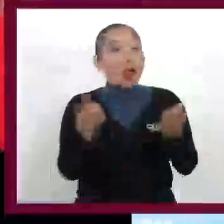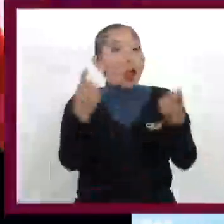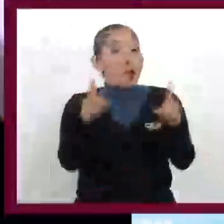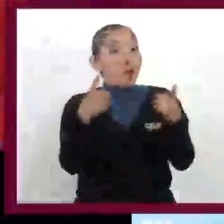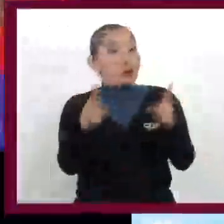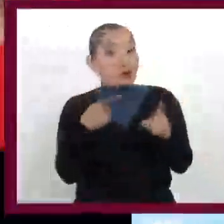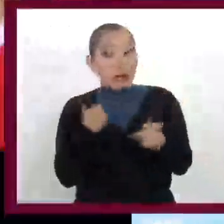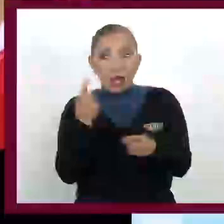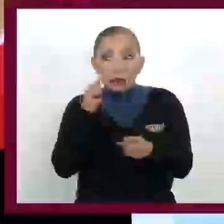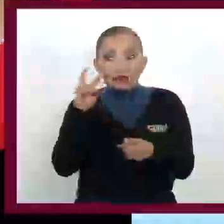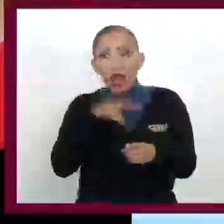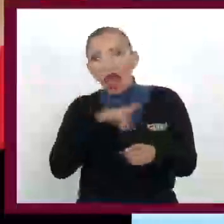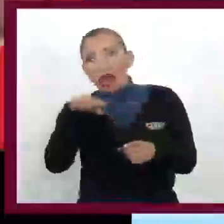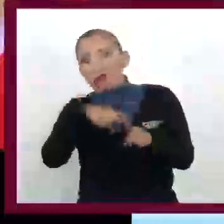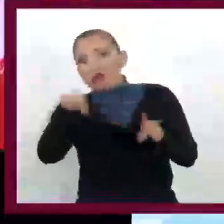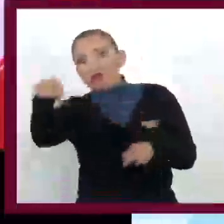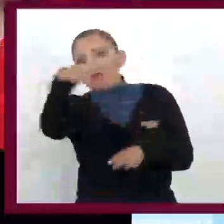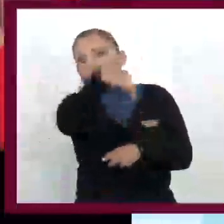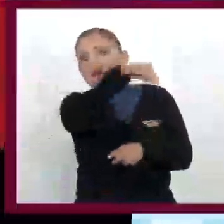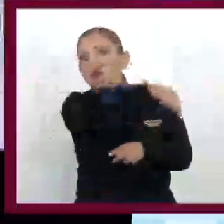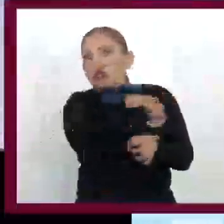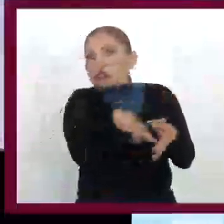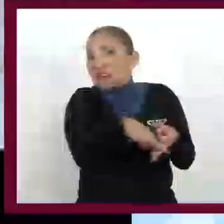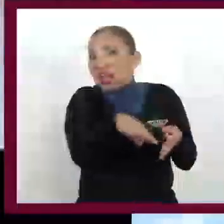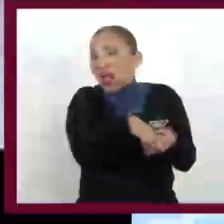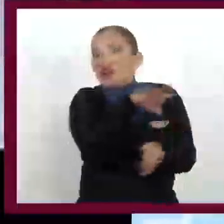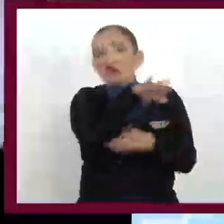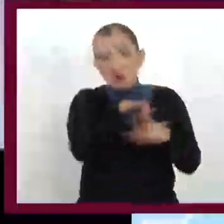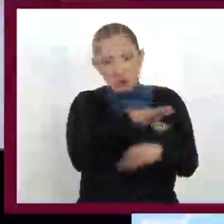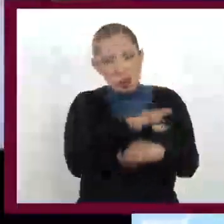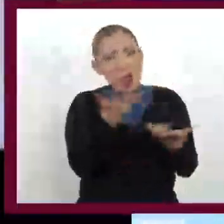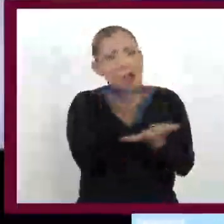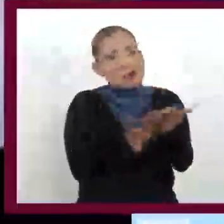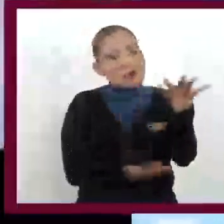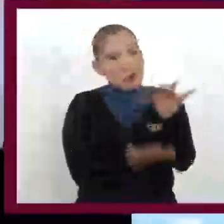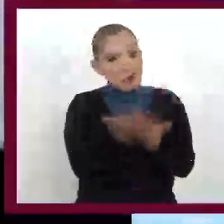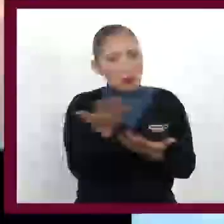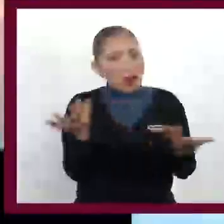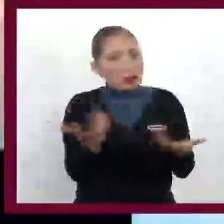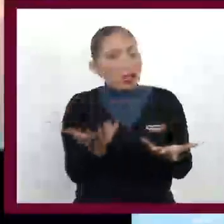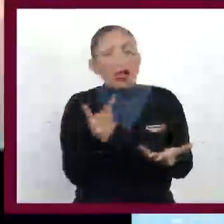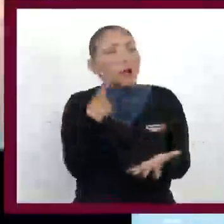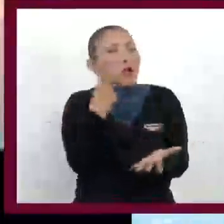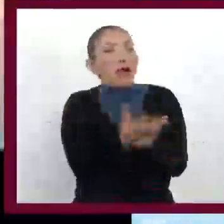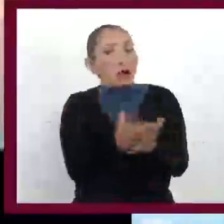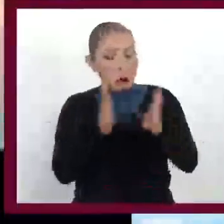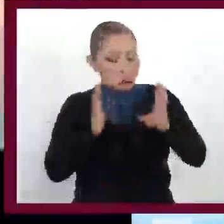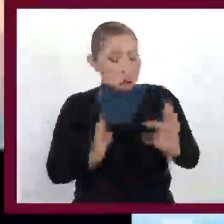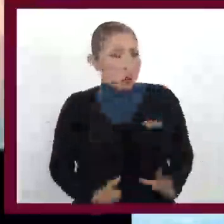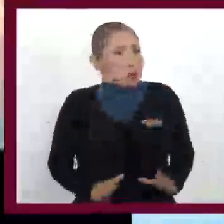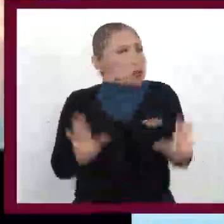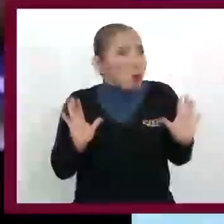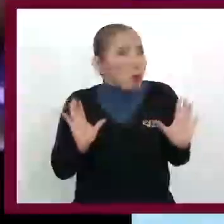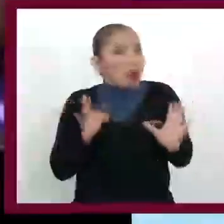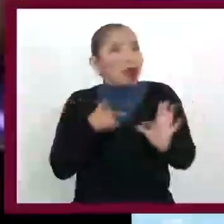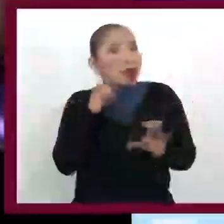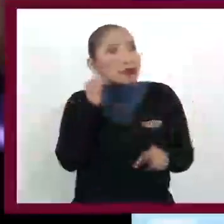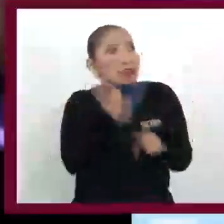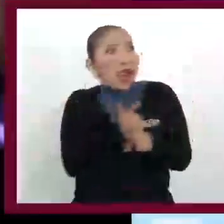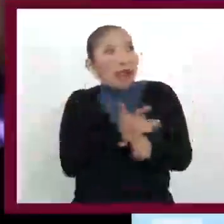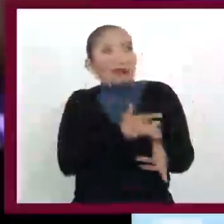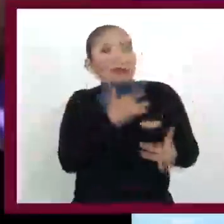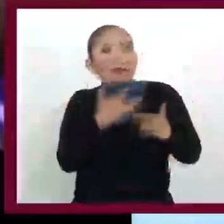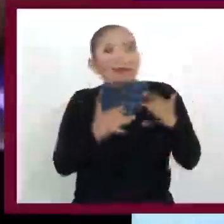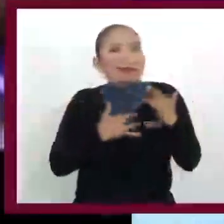La música está más cerca de lo que imaginamos. Todos podemos hacerla. Basta tener un cuerpo y